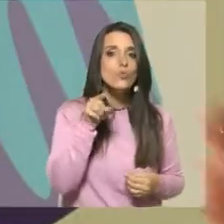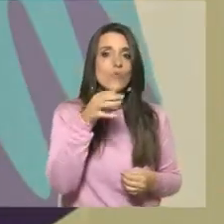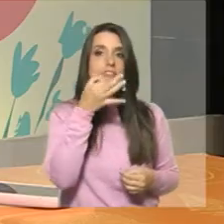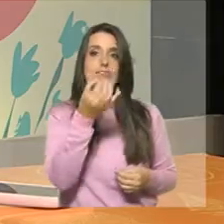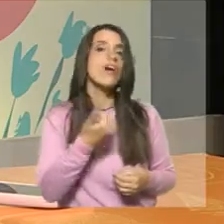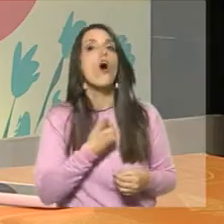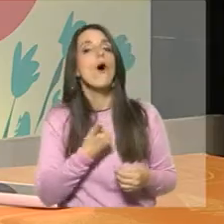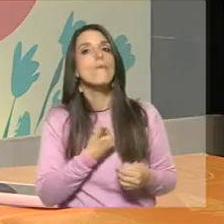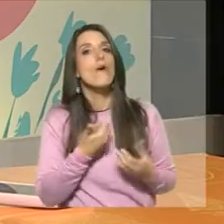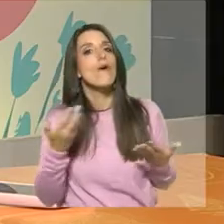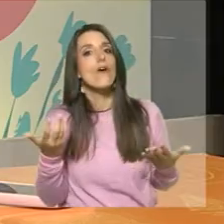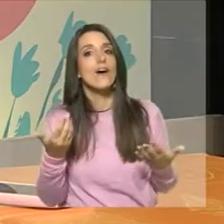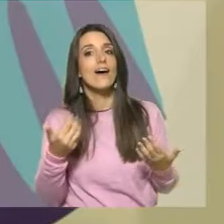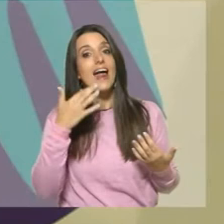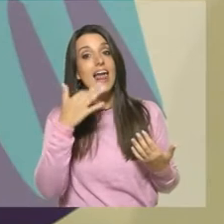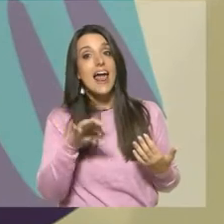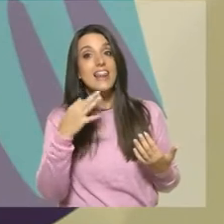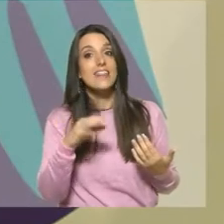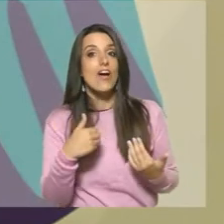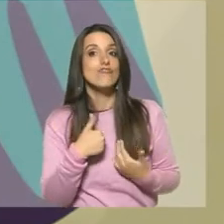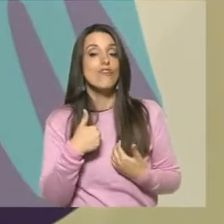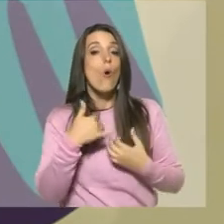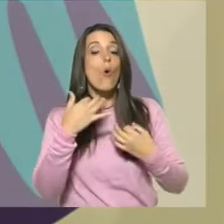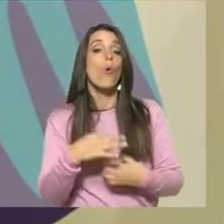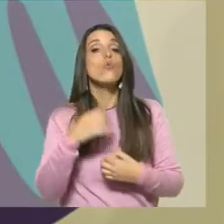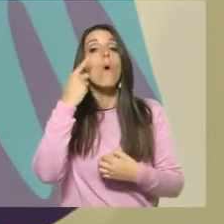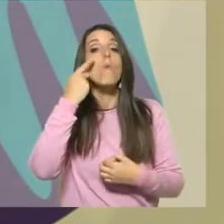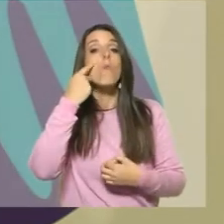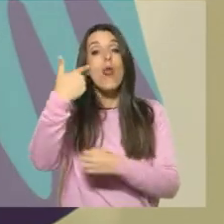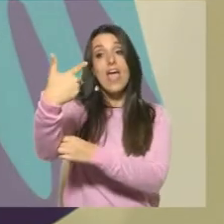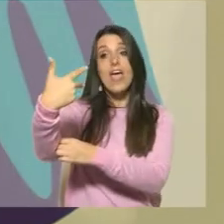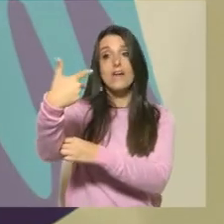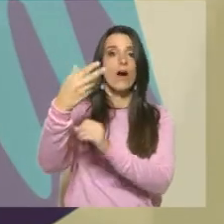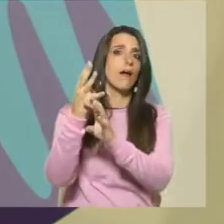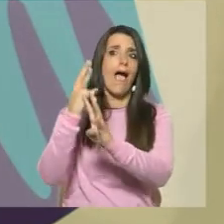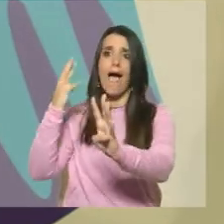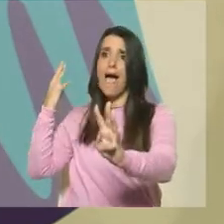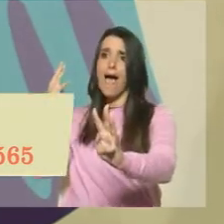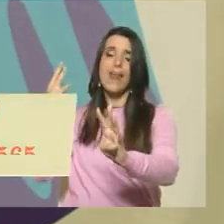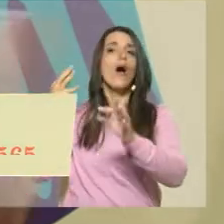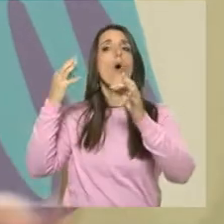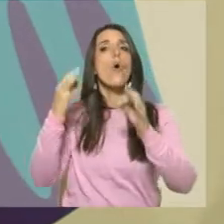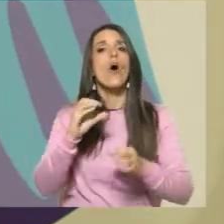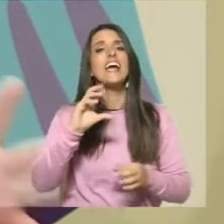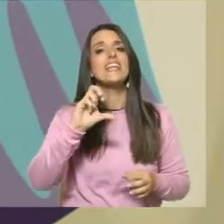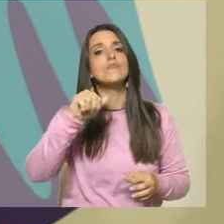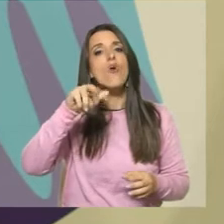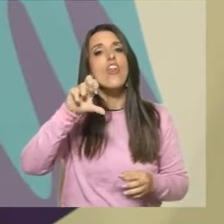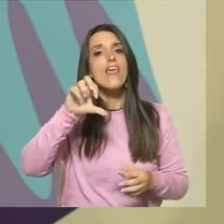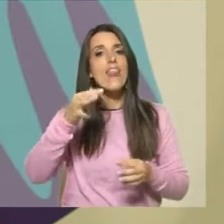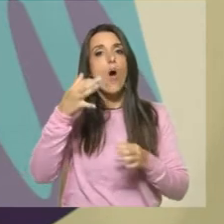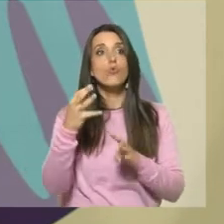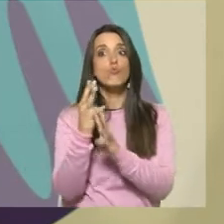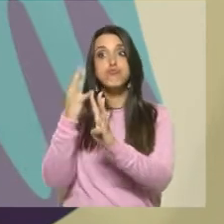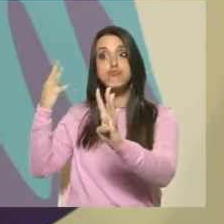dijiste con mucha En realidad actitud? Fue un casting masivo, porque los castings de Chiquititas y de Cris Morena, todas las cosas que